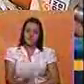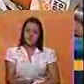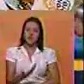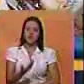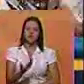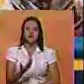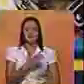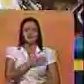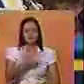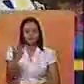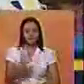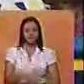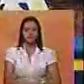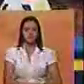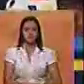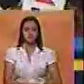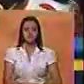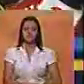se pueden dar.